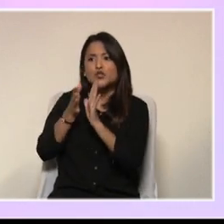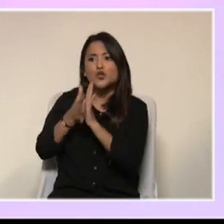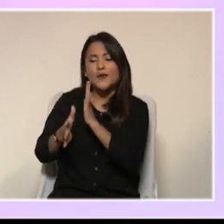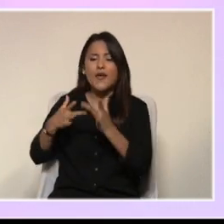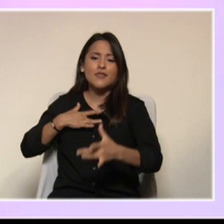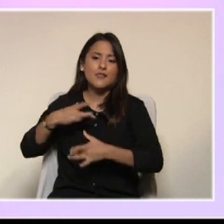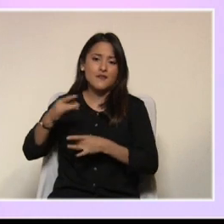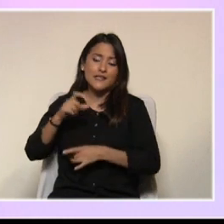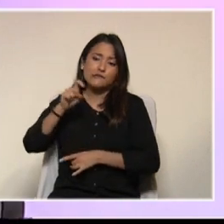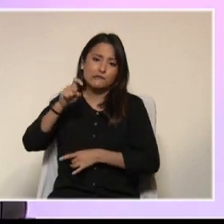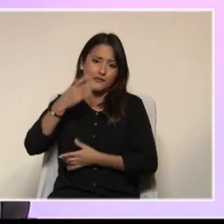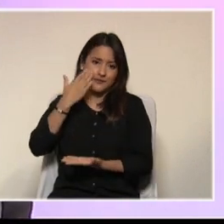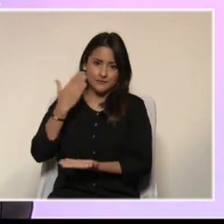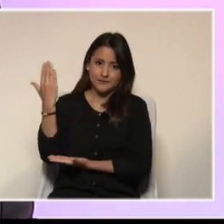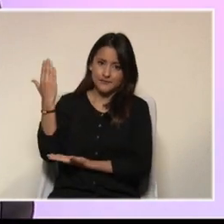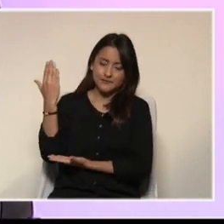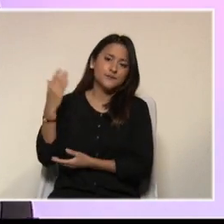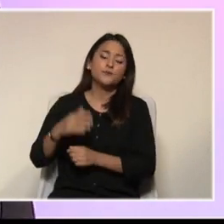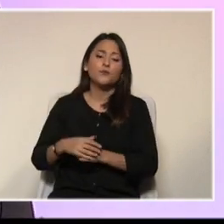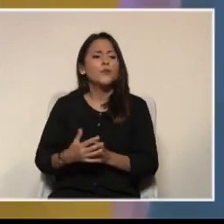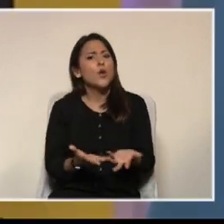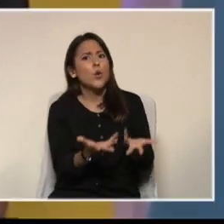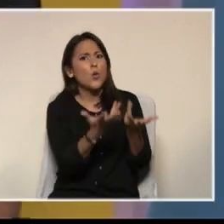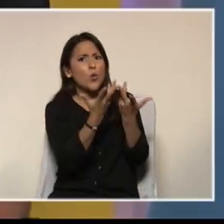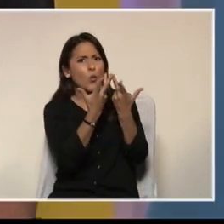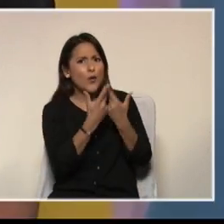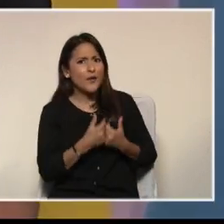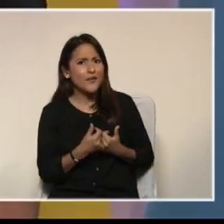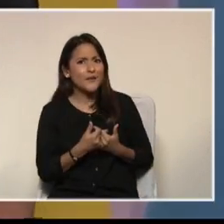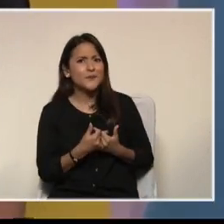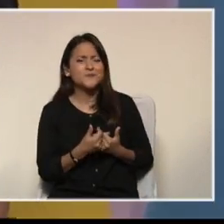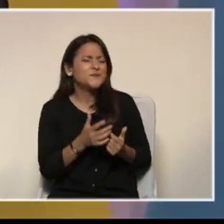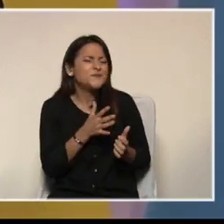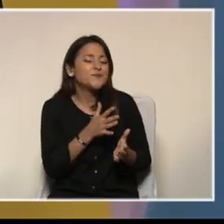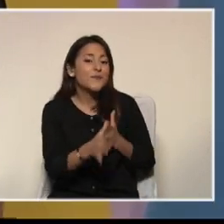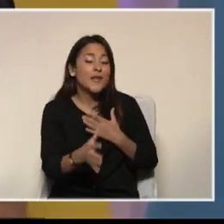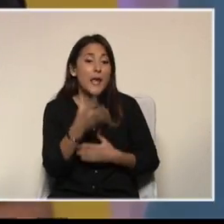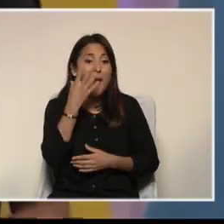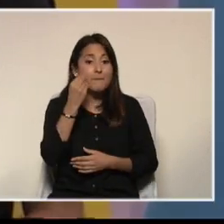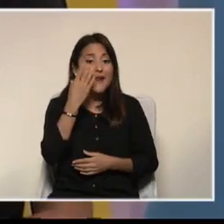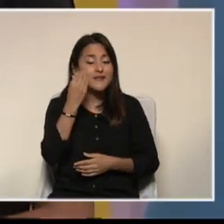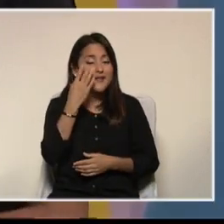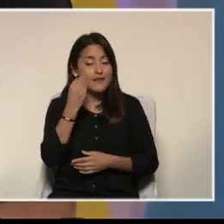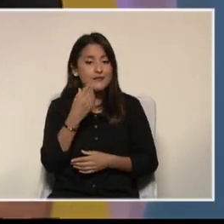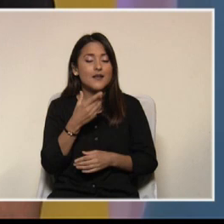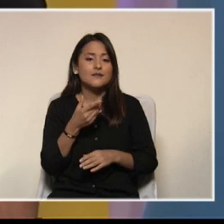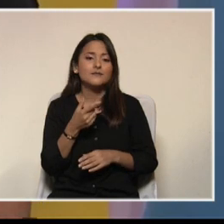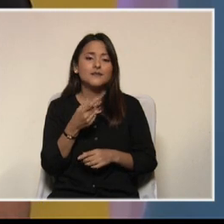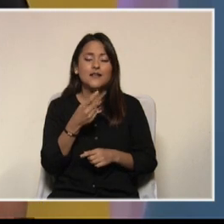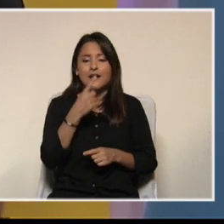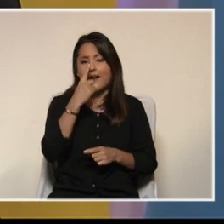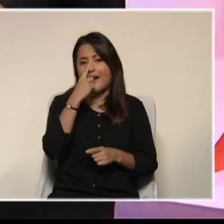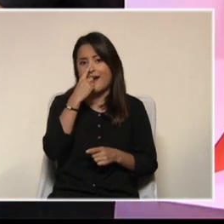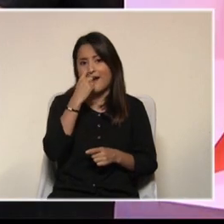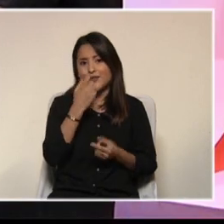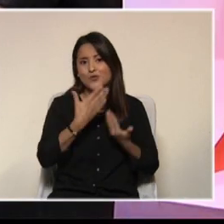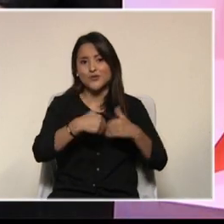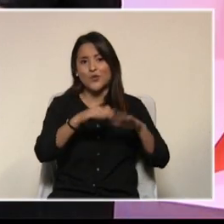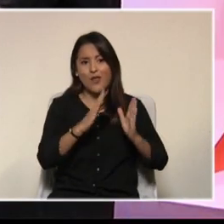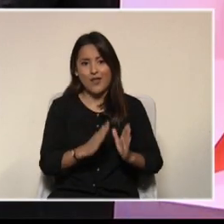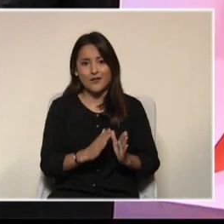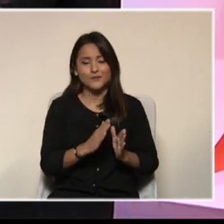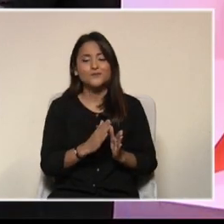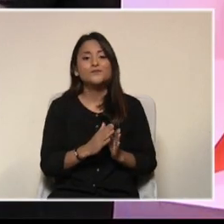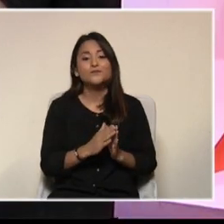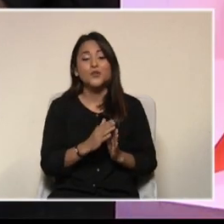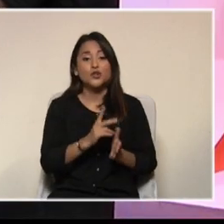que así lo ameriten. Profesora, coméntenos cómo fue esa experiencia del periodo escolar anterior, en el cual en el tercer momento creo que se generó de alguna